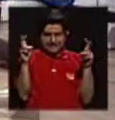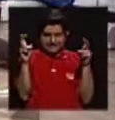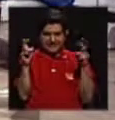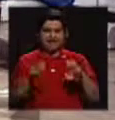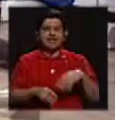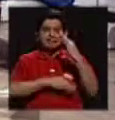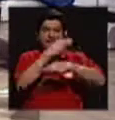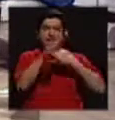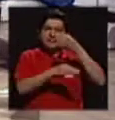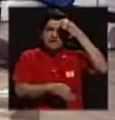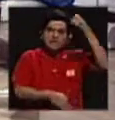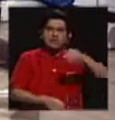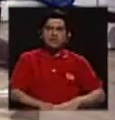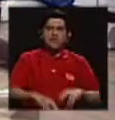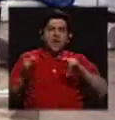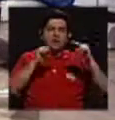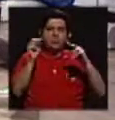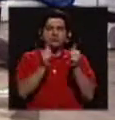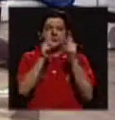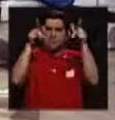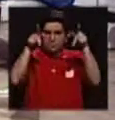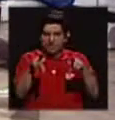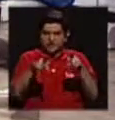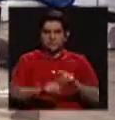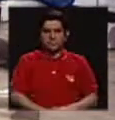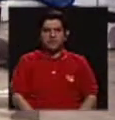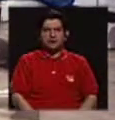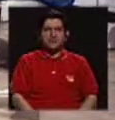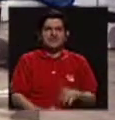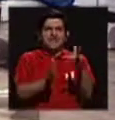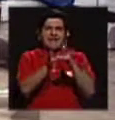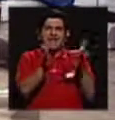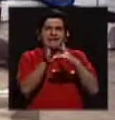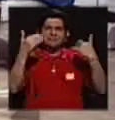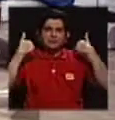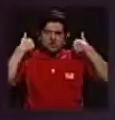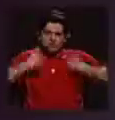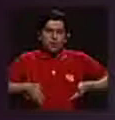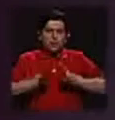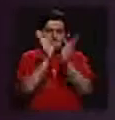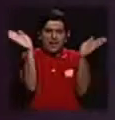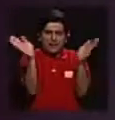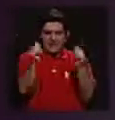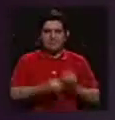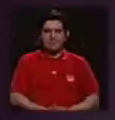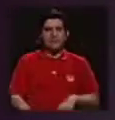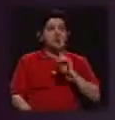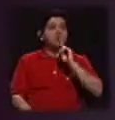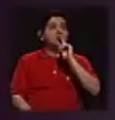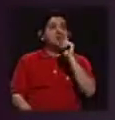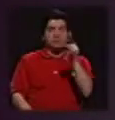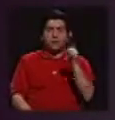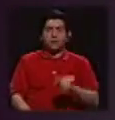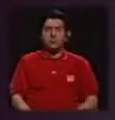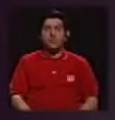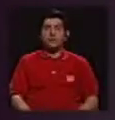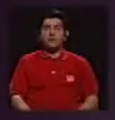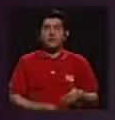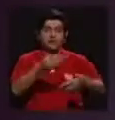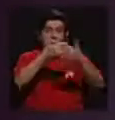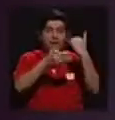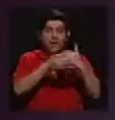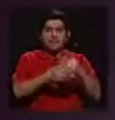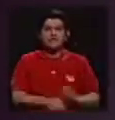existe una tolerancia cultural con respecto a la trata de personas, con respecto a la explotación humana en general, ¿verdad? Y como bien decía